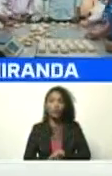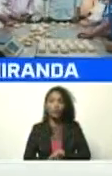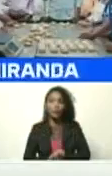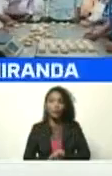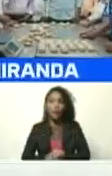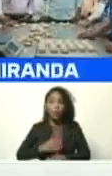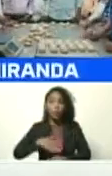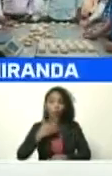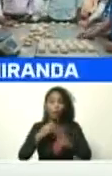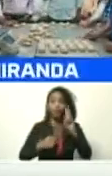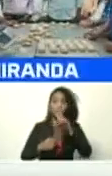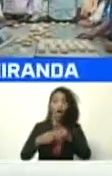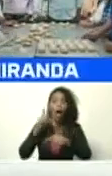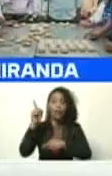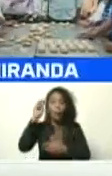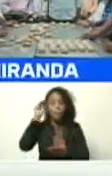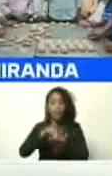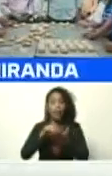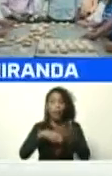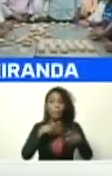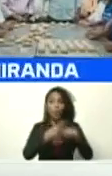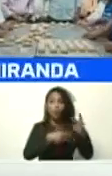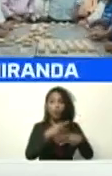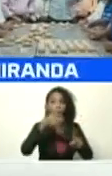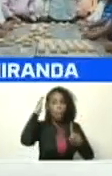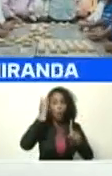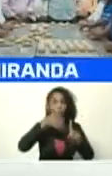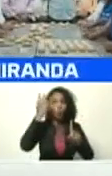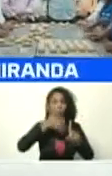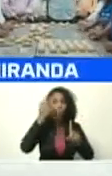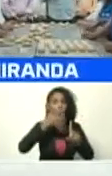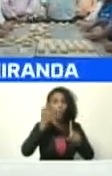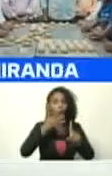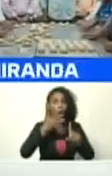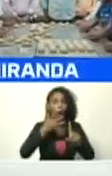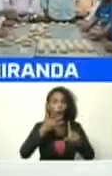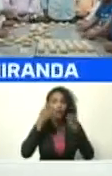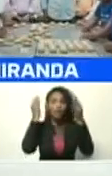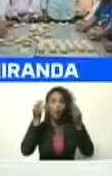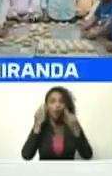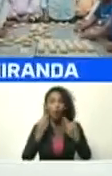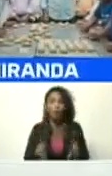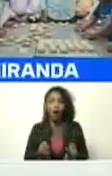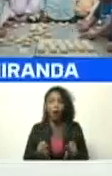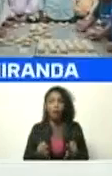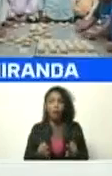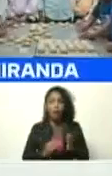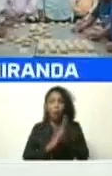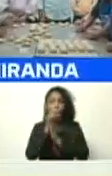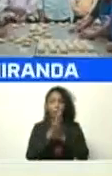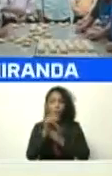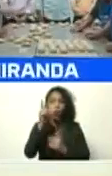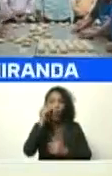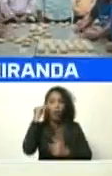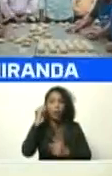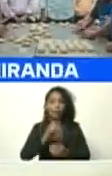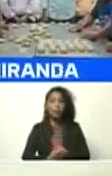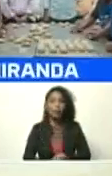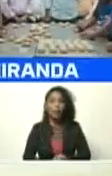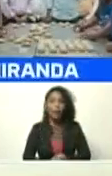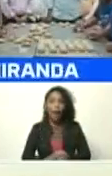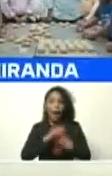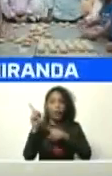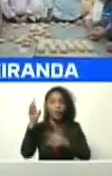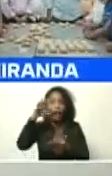y poder ver allá en Miranda el proceso de formación y formalización de los emprendedores y emprendedoras en